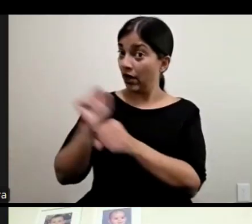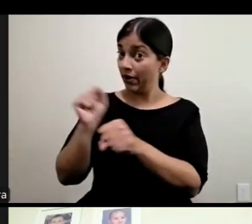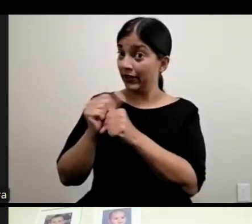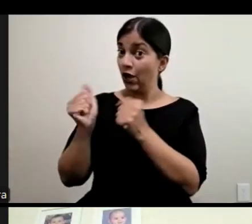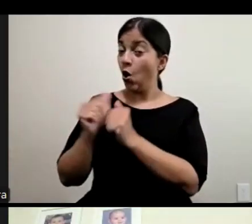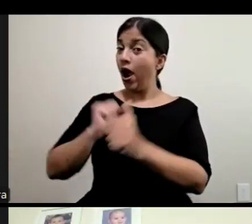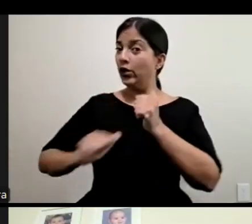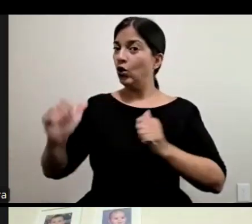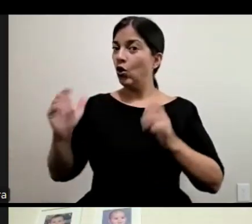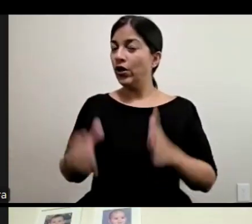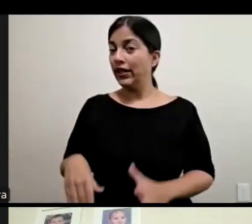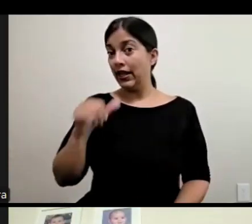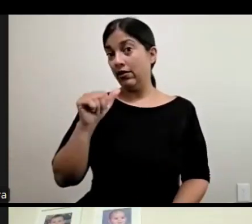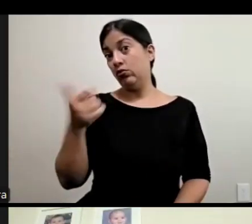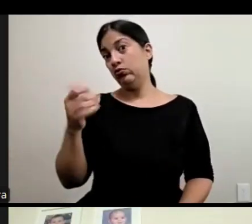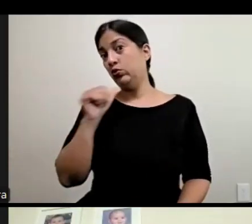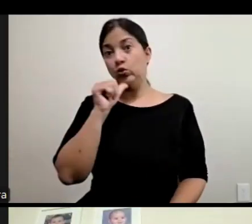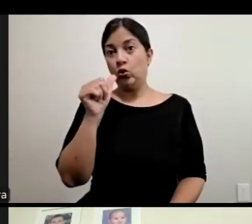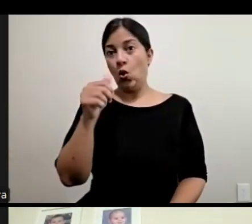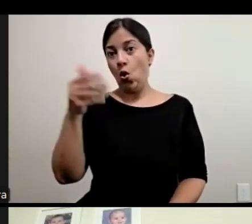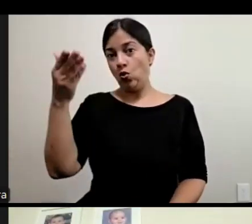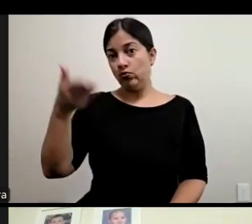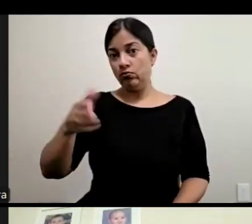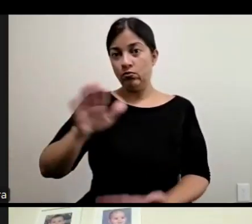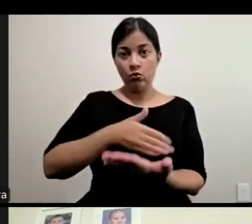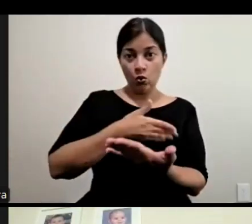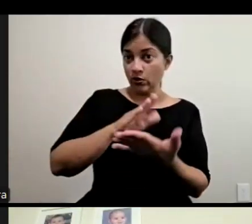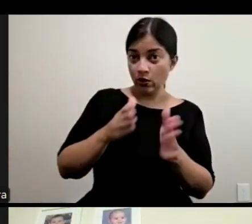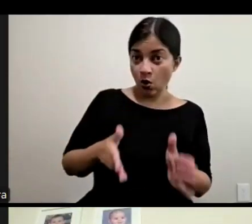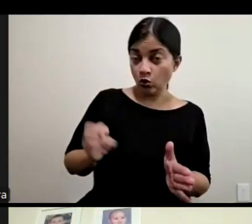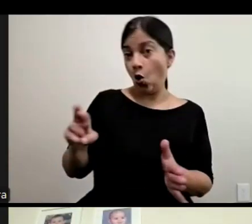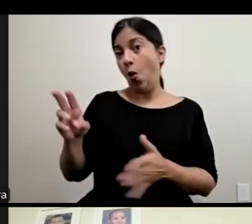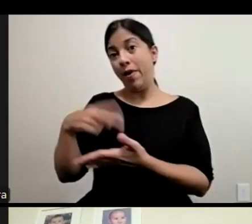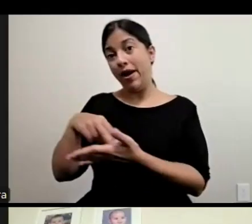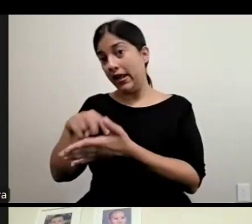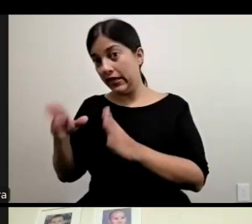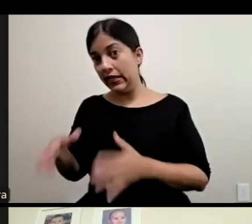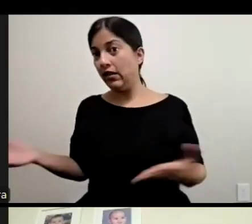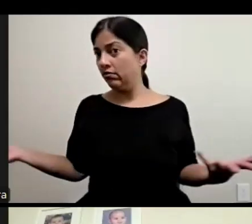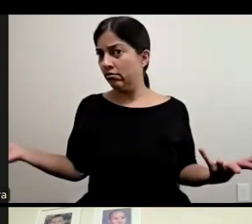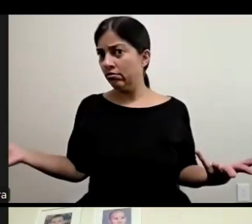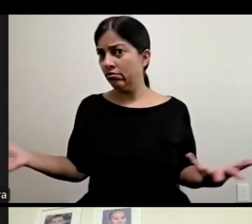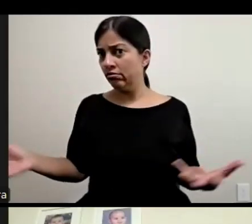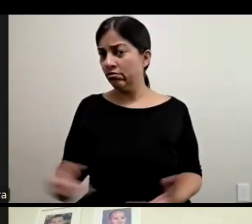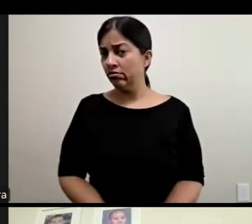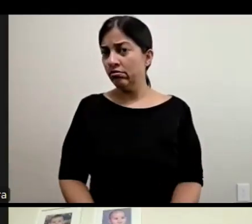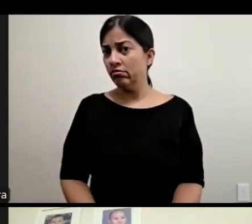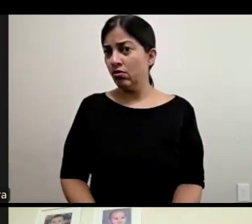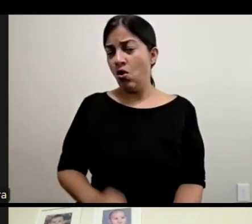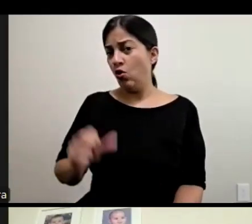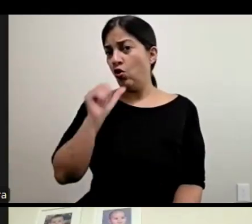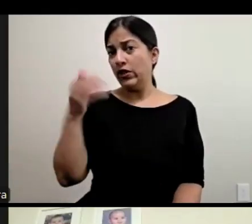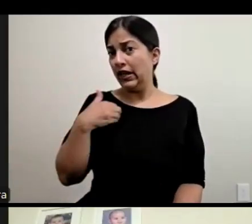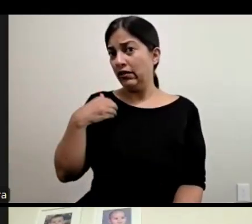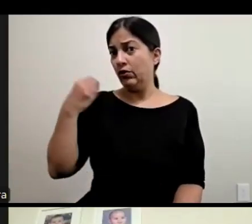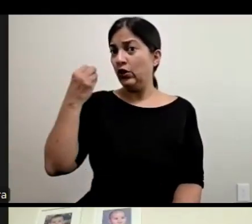necesariamente o son músicos o son bailarines o tú sabes, tienen un bagaje musical, tú